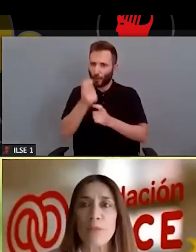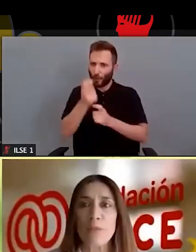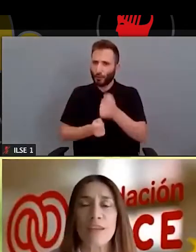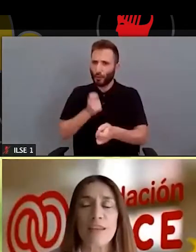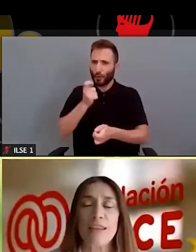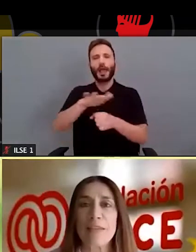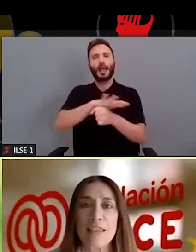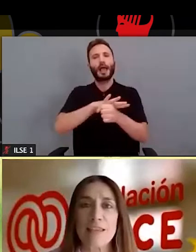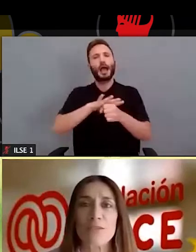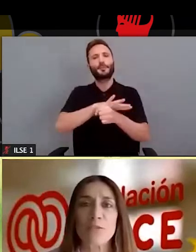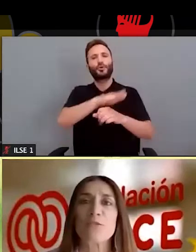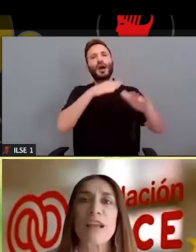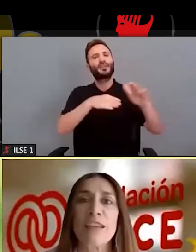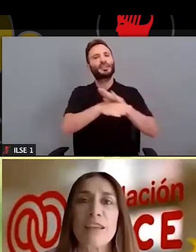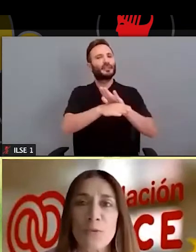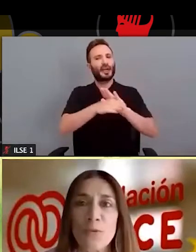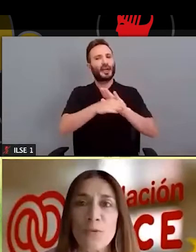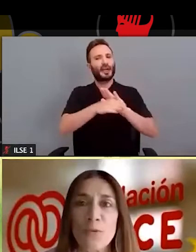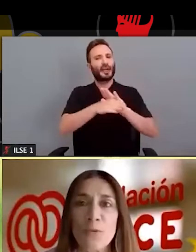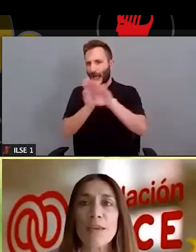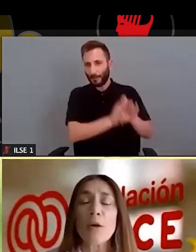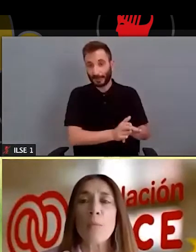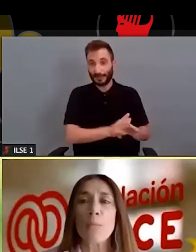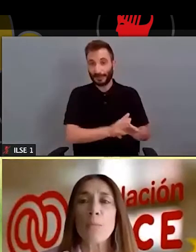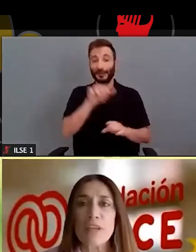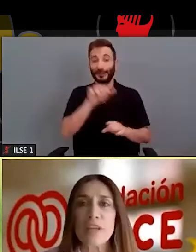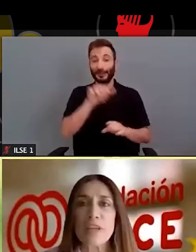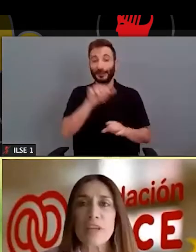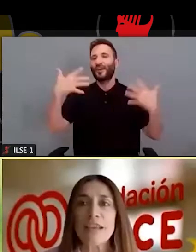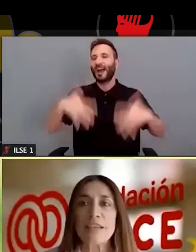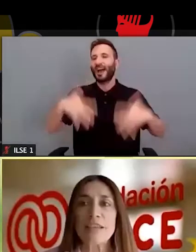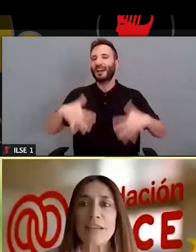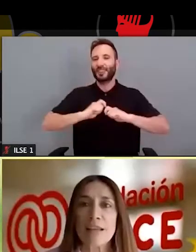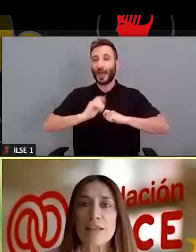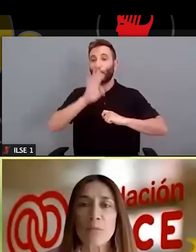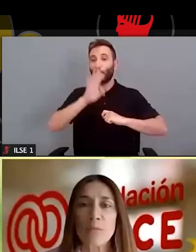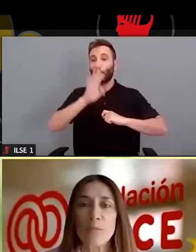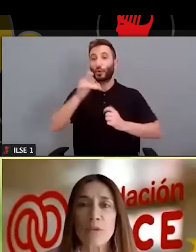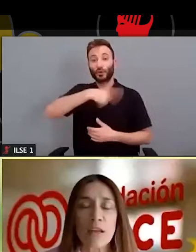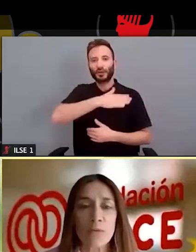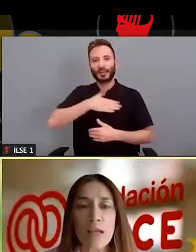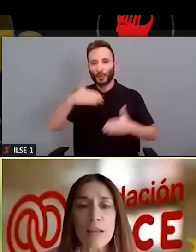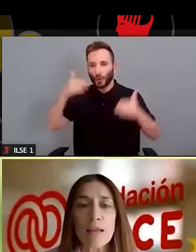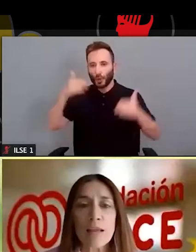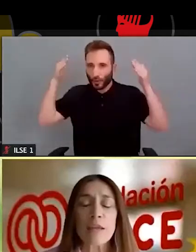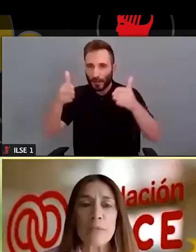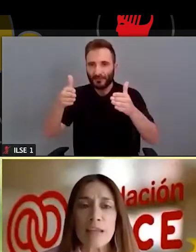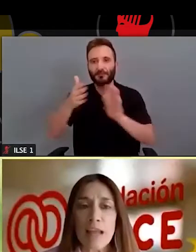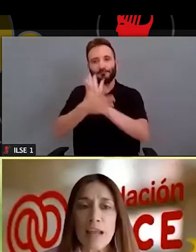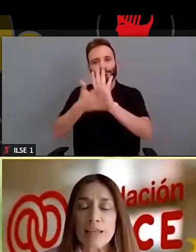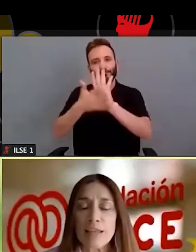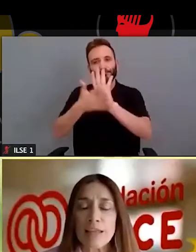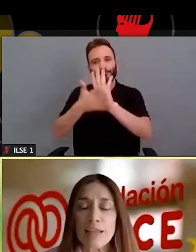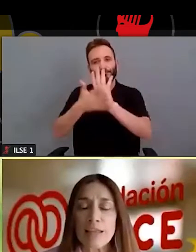de la accesibilidad. Esto nos alegra y enorgullece, porque es a ellos a quienes queremos llegar. De este modo, de manera natural, implementarán